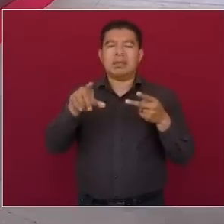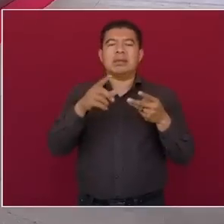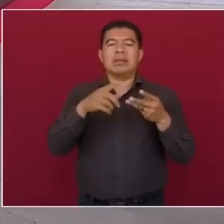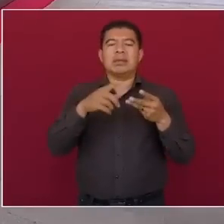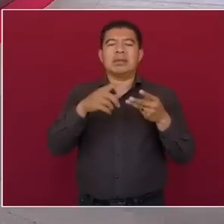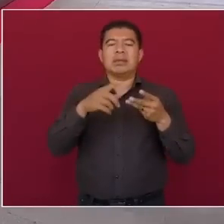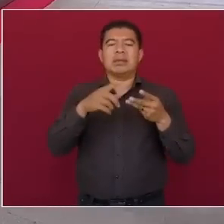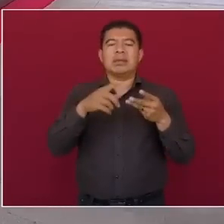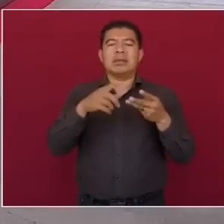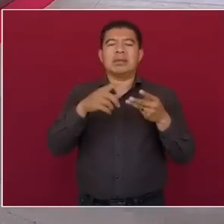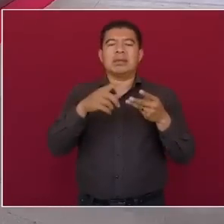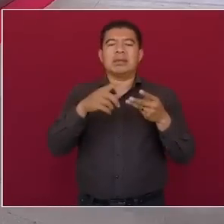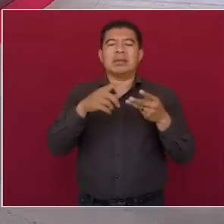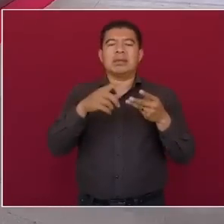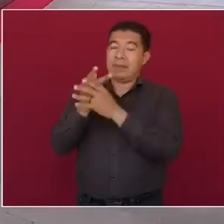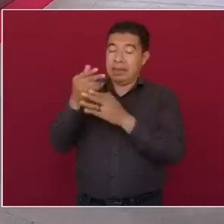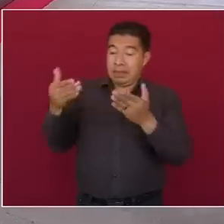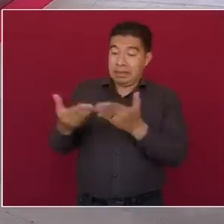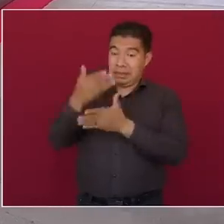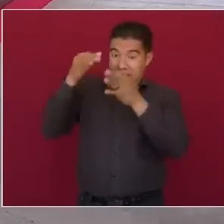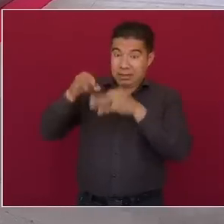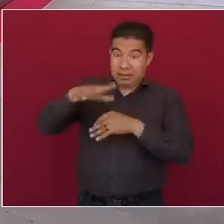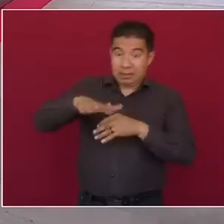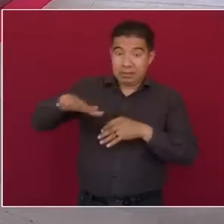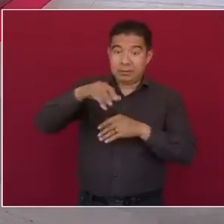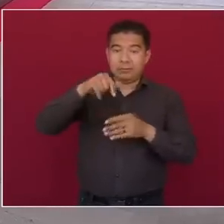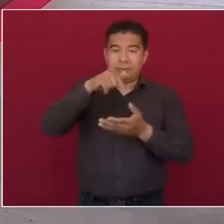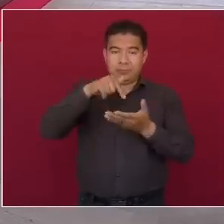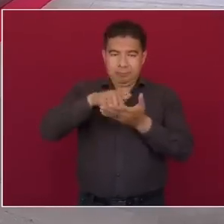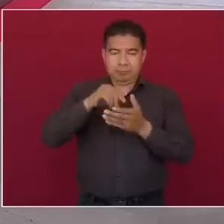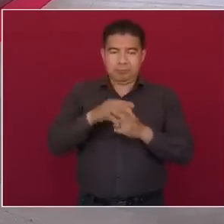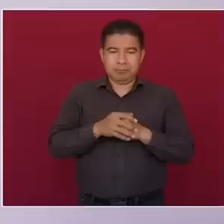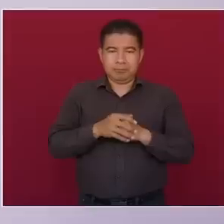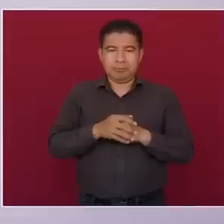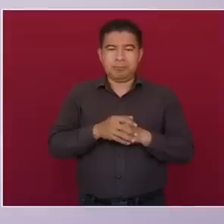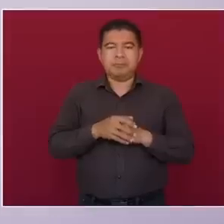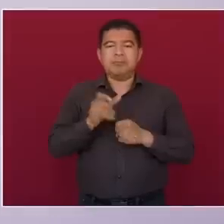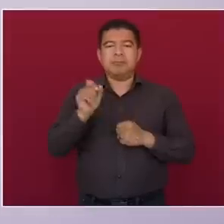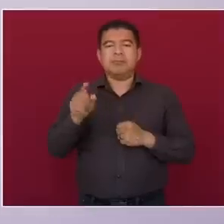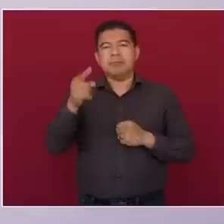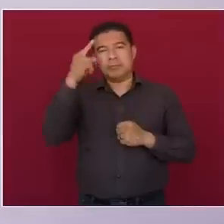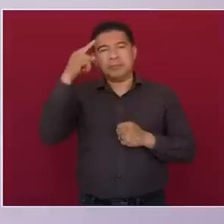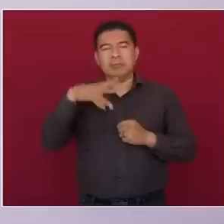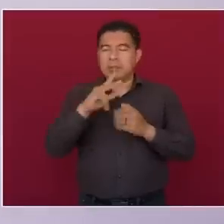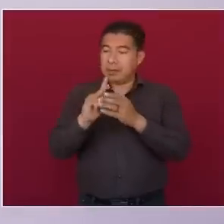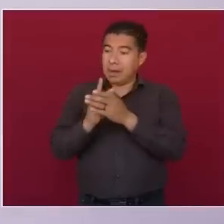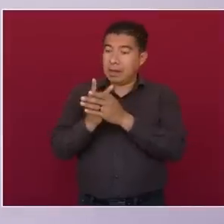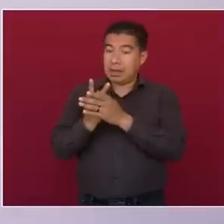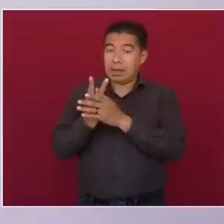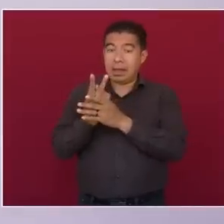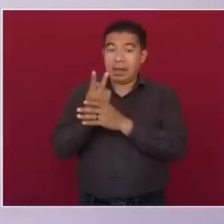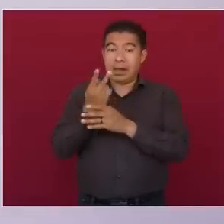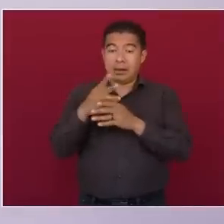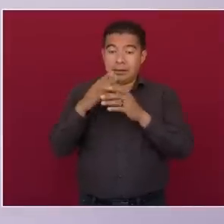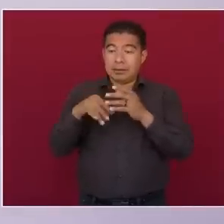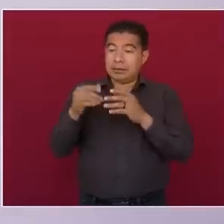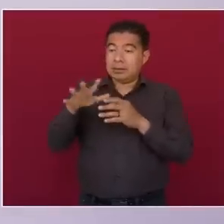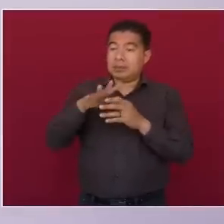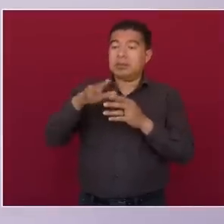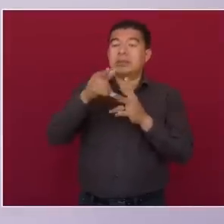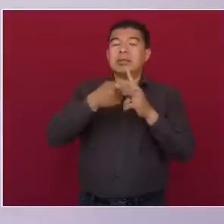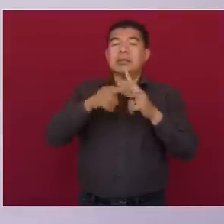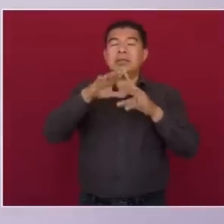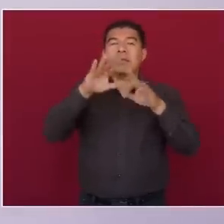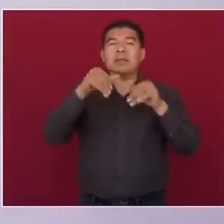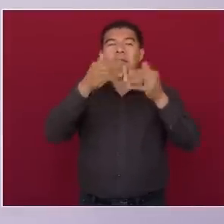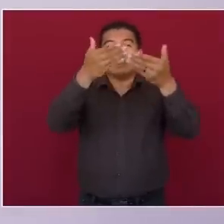y otras especies que hay en el sitio. Muchos de estos fueron cultivados en el vivero que se instaló en